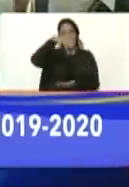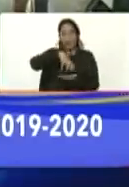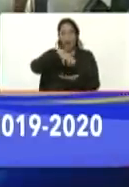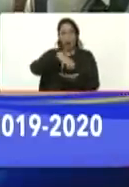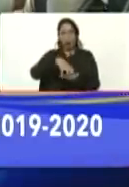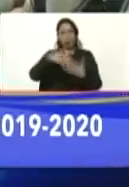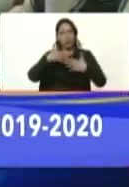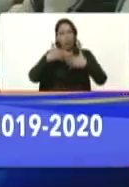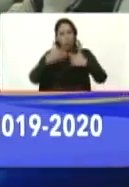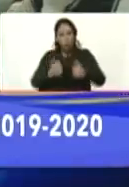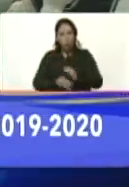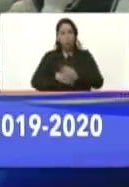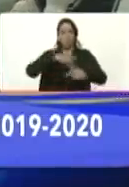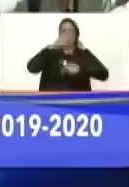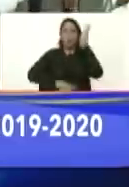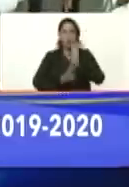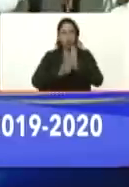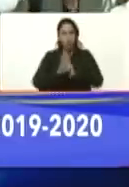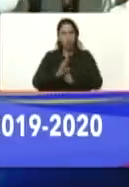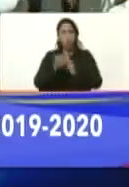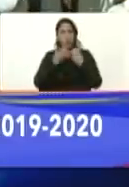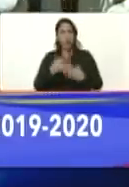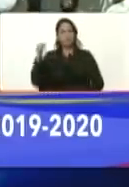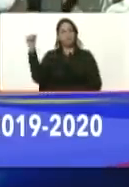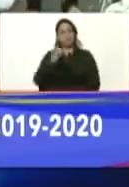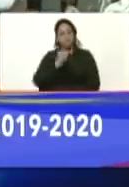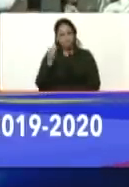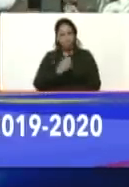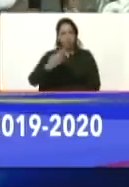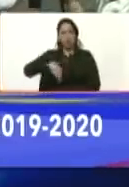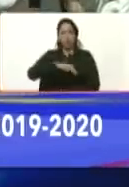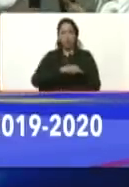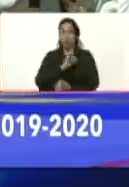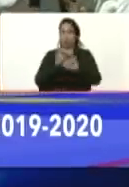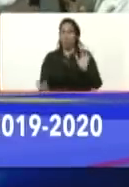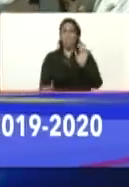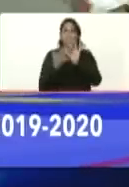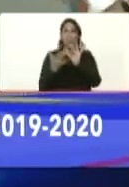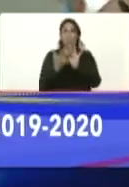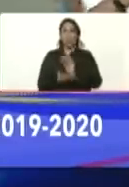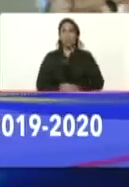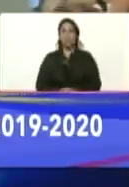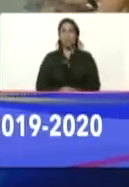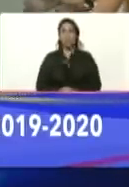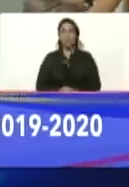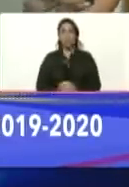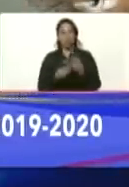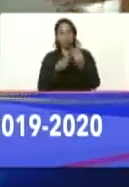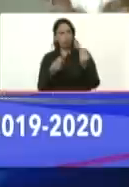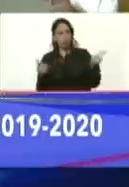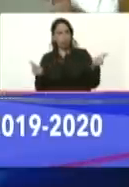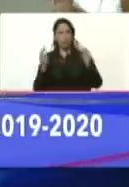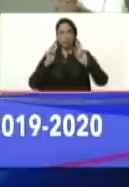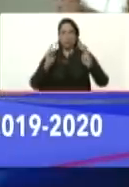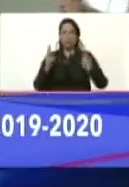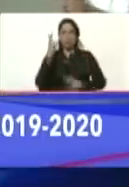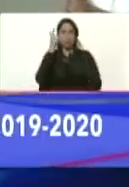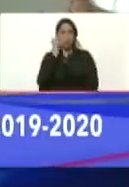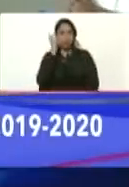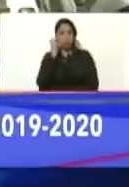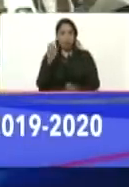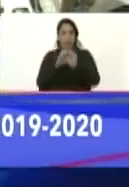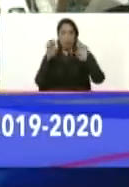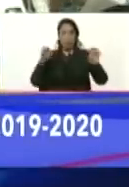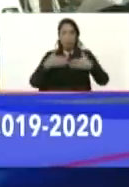seguro en un estado productivo bueno así es tenemos el pase ya resuelto el tema del sonido educación